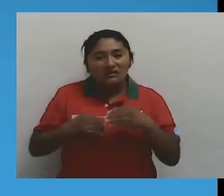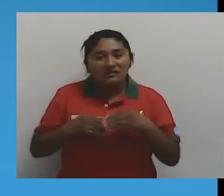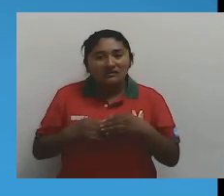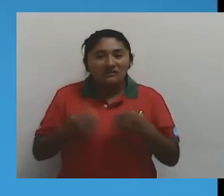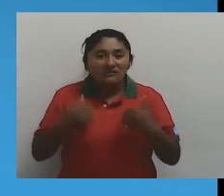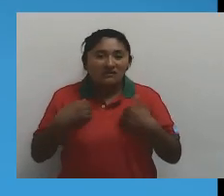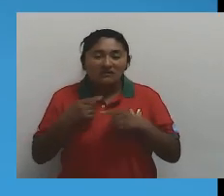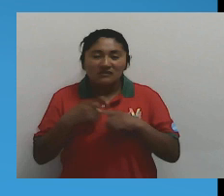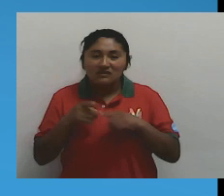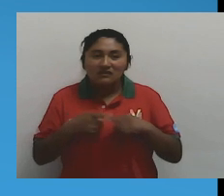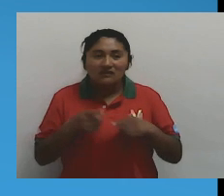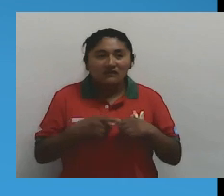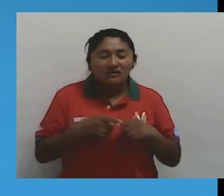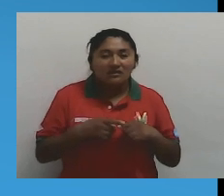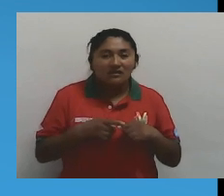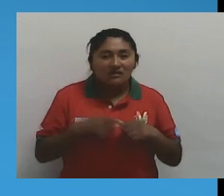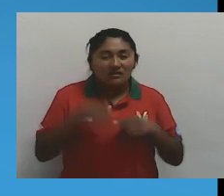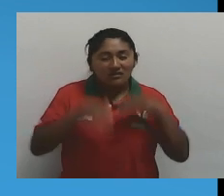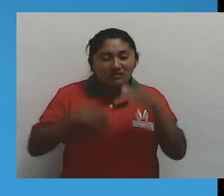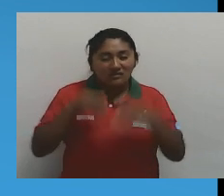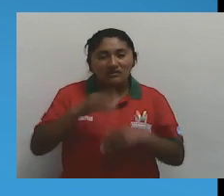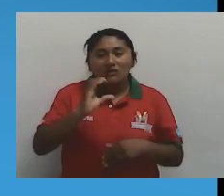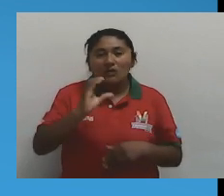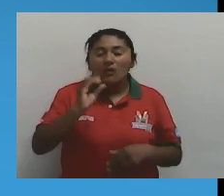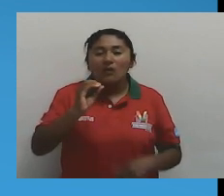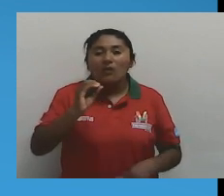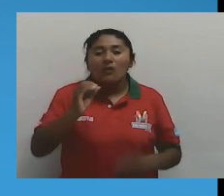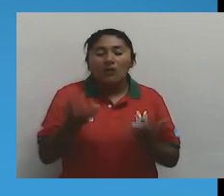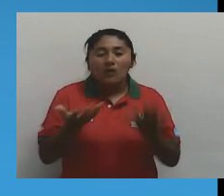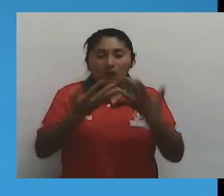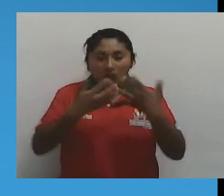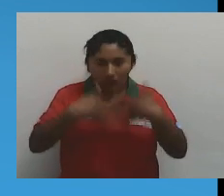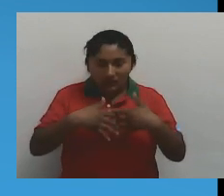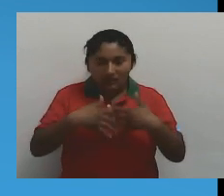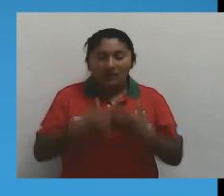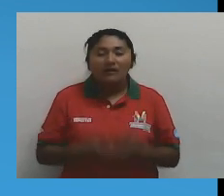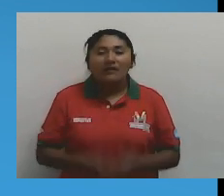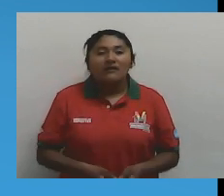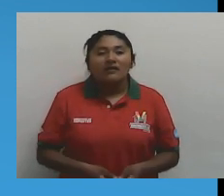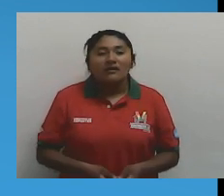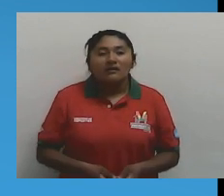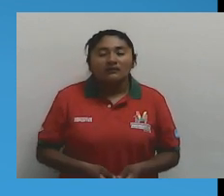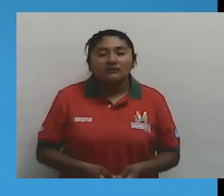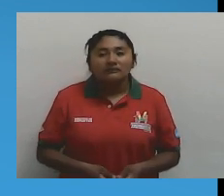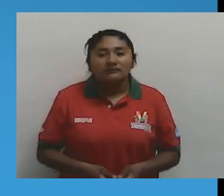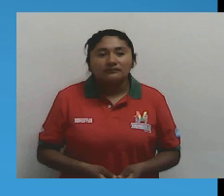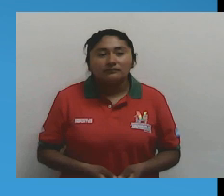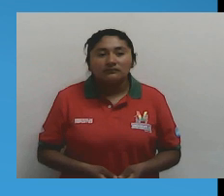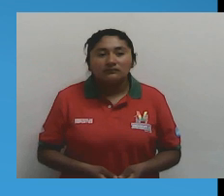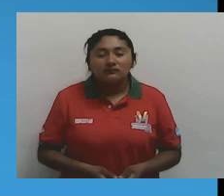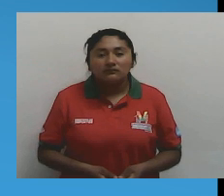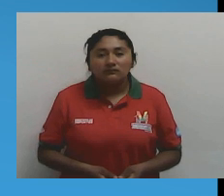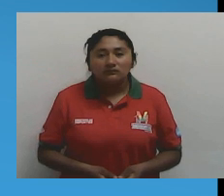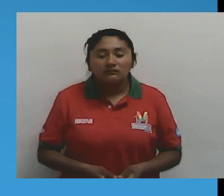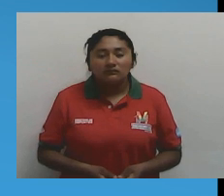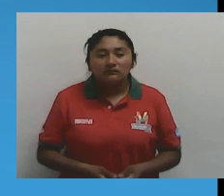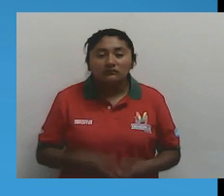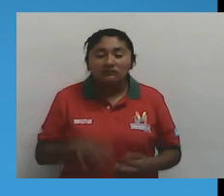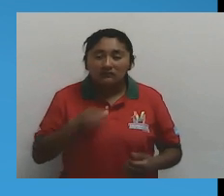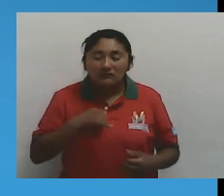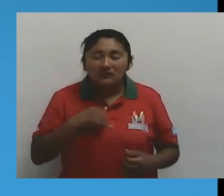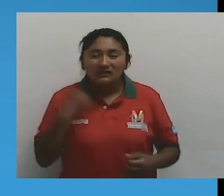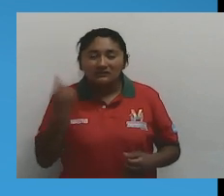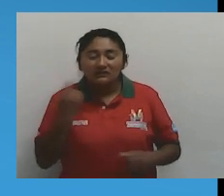de fondo y es mucho de qué hablar. Pero sin embargo, lo que yo les sugiero siempre es